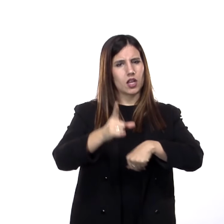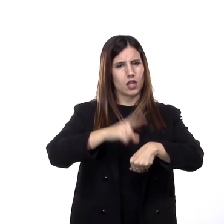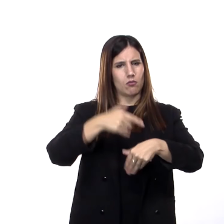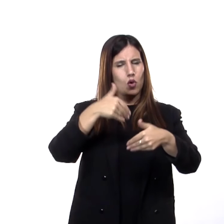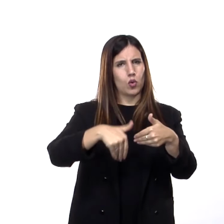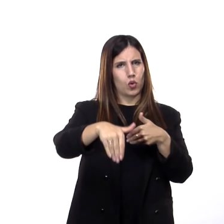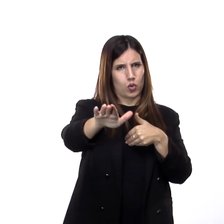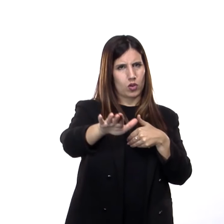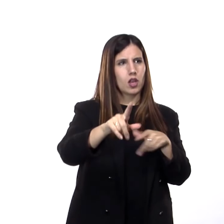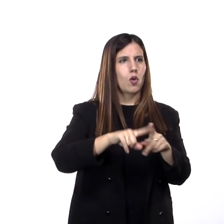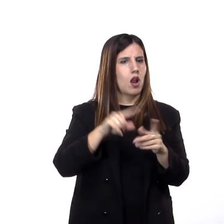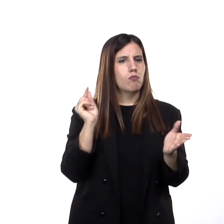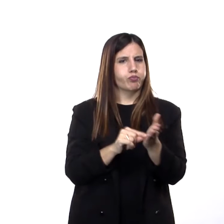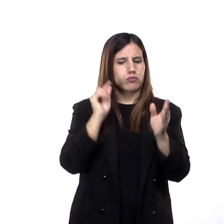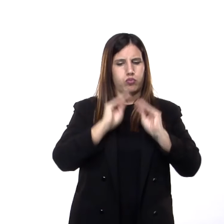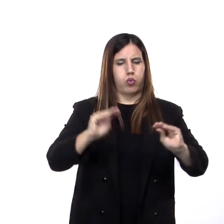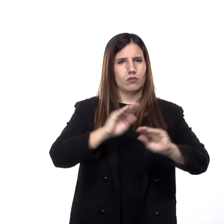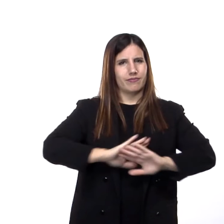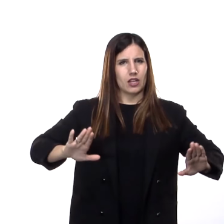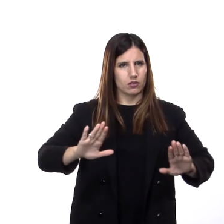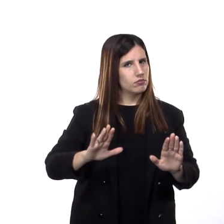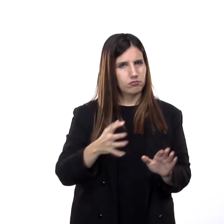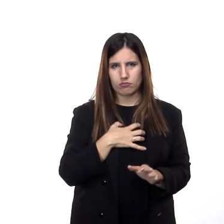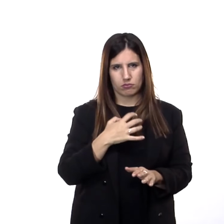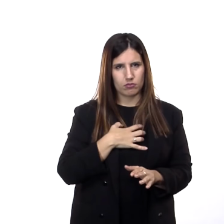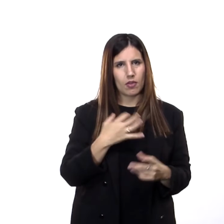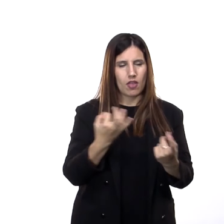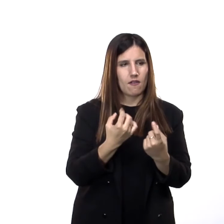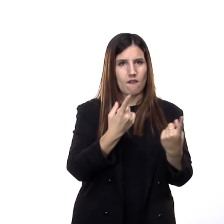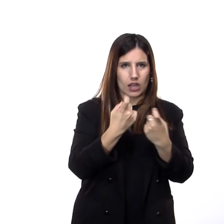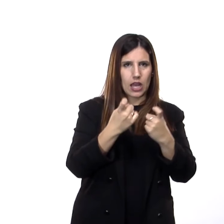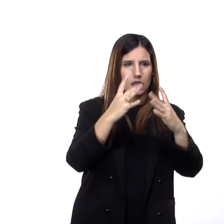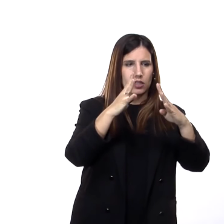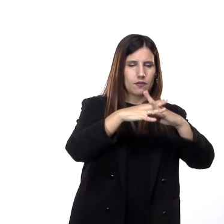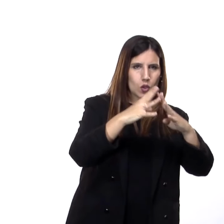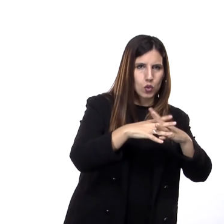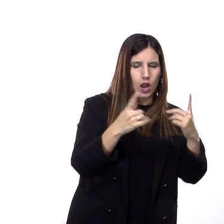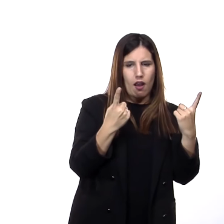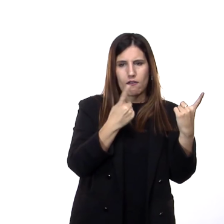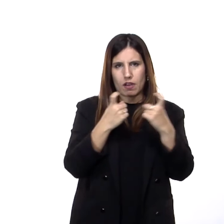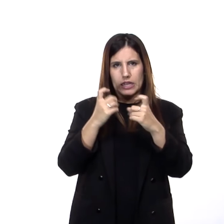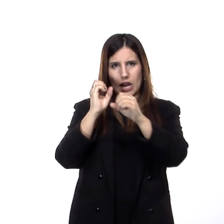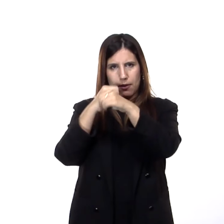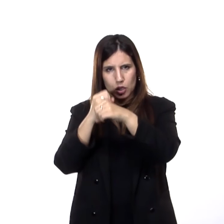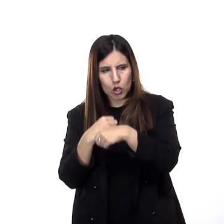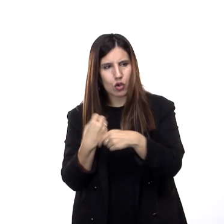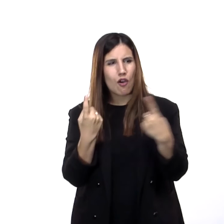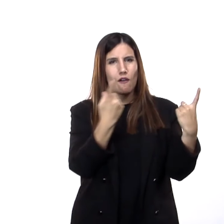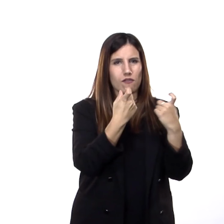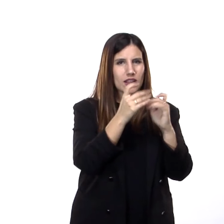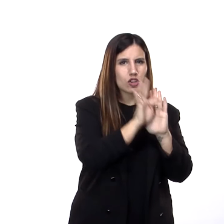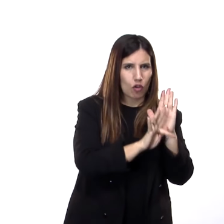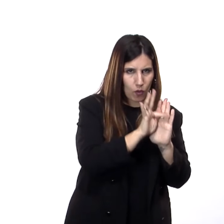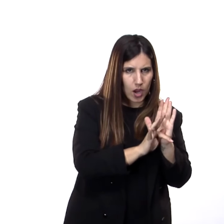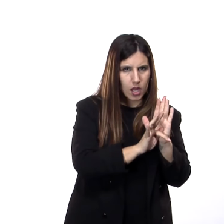hoy para mañana es decir hacen falta infraestructura hace falta laboratorios hace falta software software complejo que es